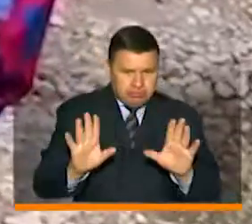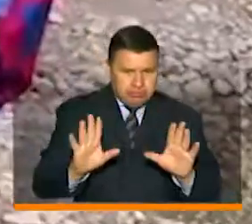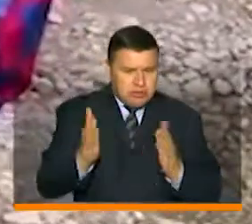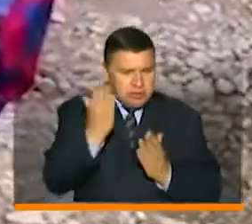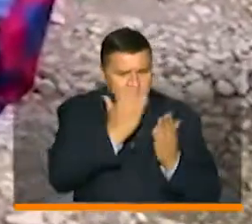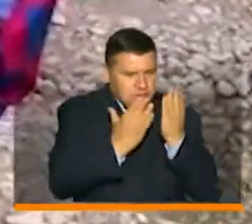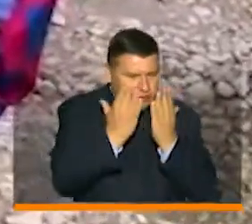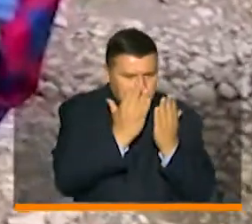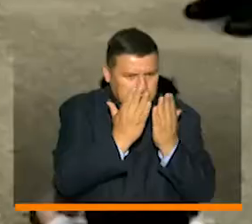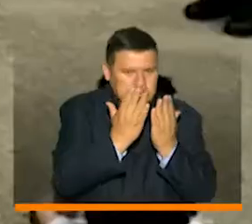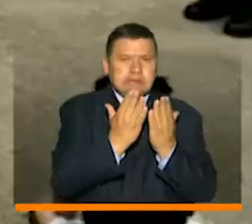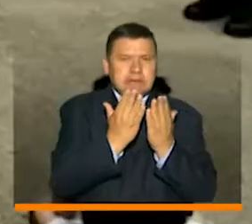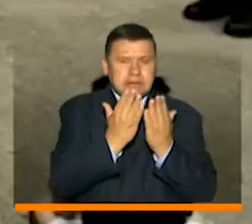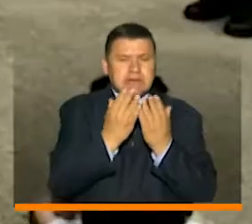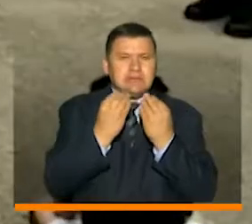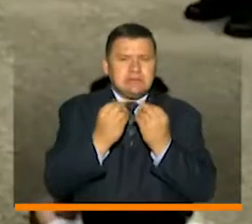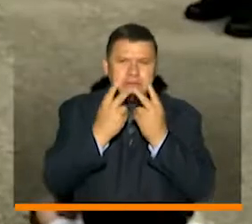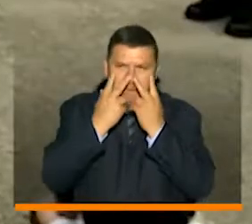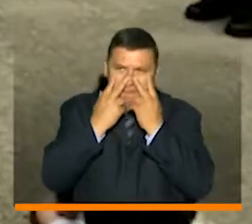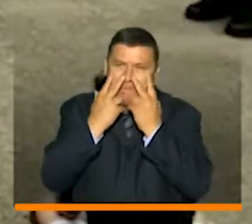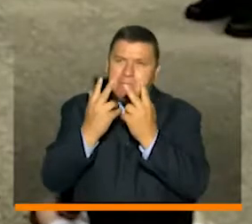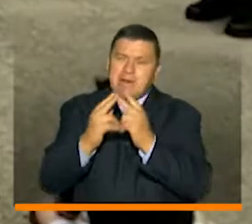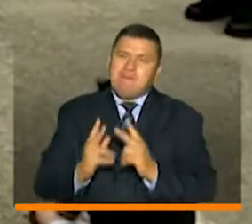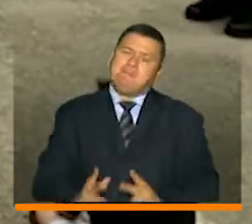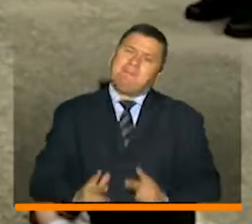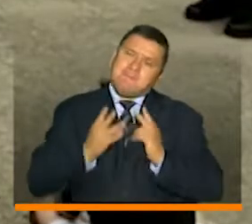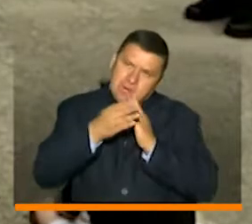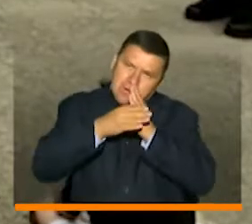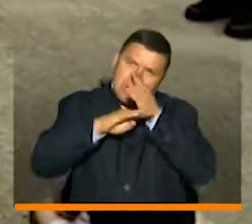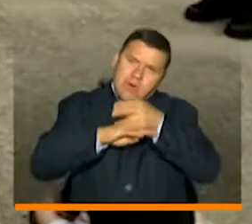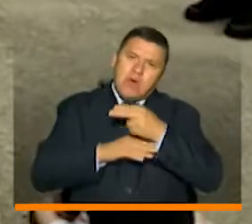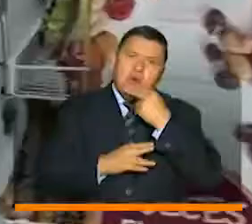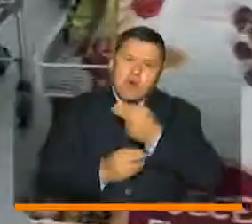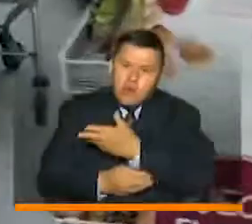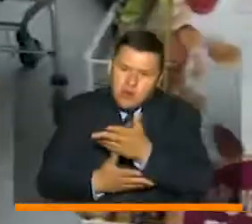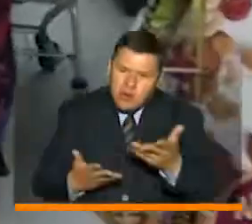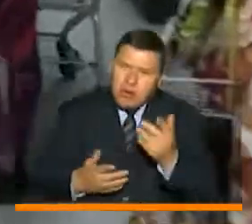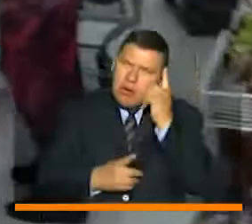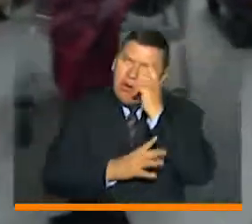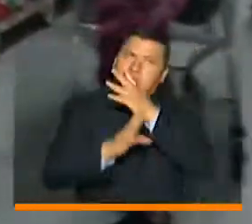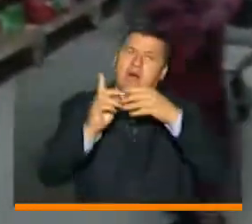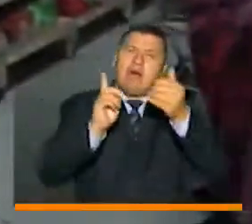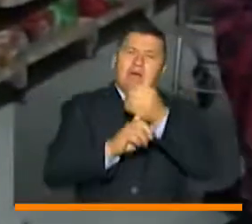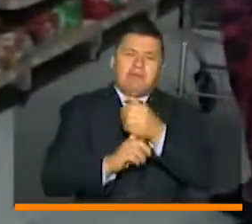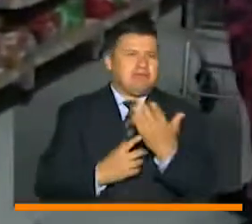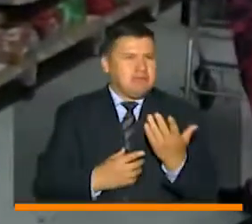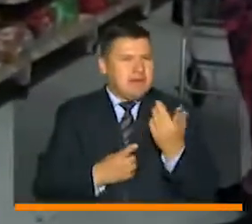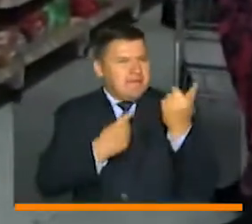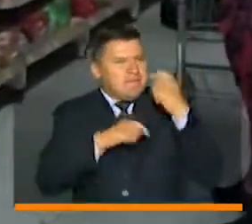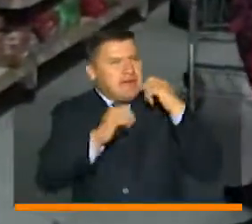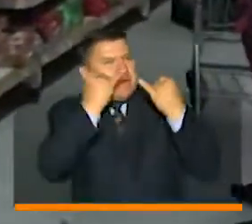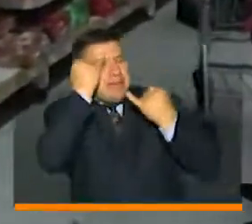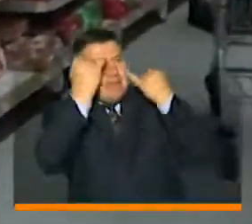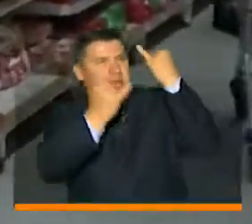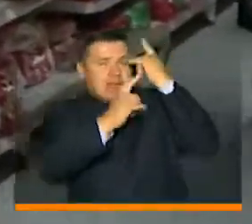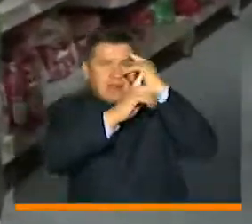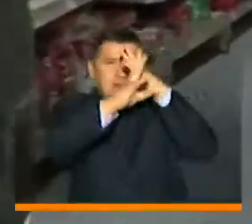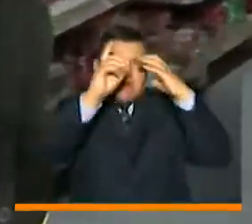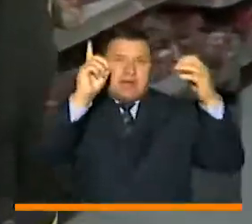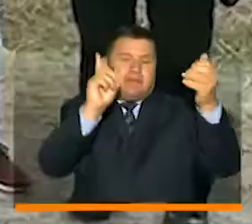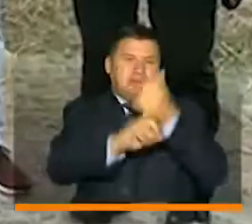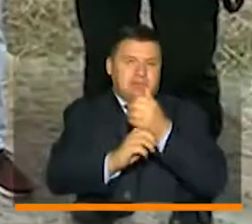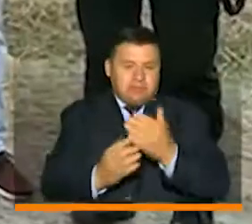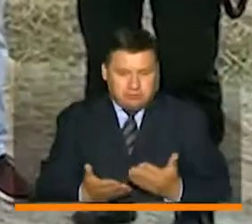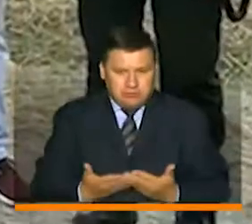estudiar, para ver la vida a través del cuento de un niño, para vender ideas y sueños